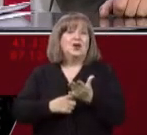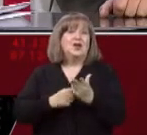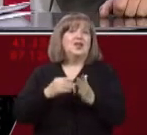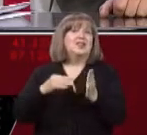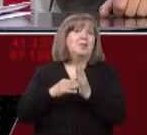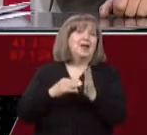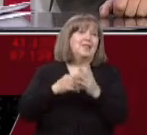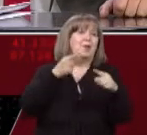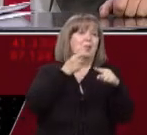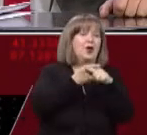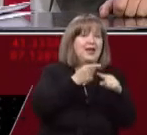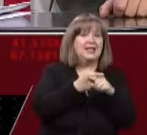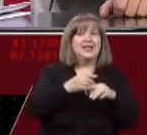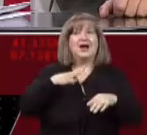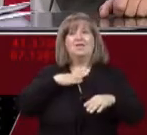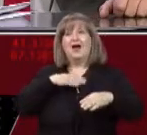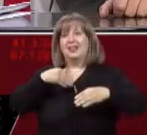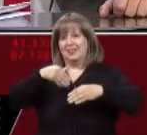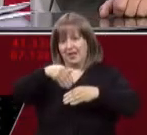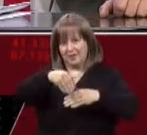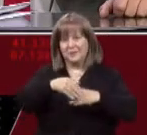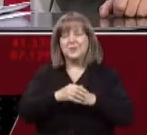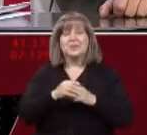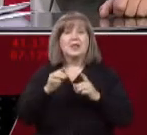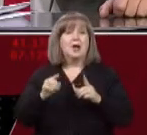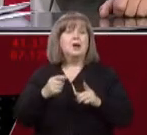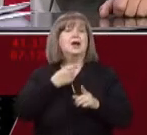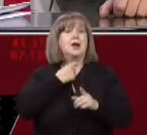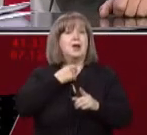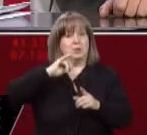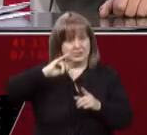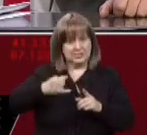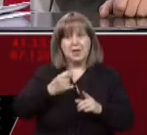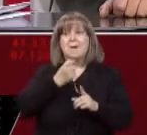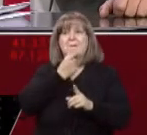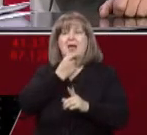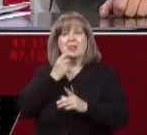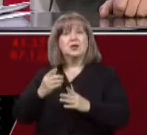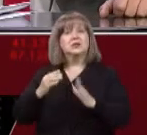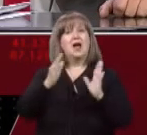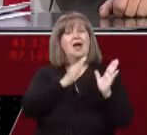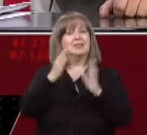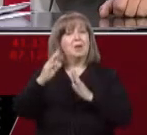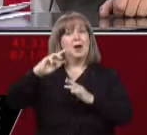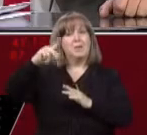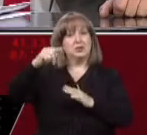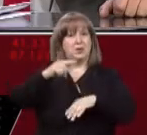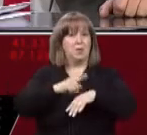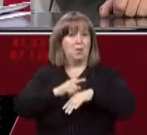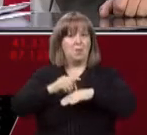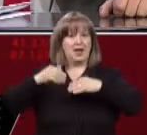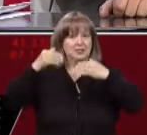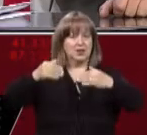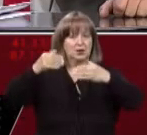contexto político, llegado el momento y demás. Ahora, sí queremos que Mendoza tiene que iniciar una etapa en el próximo tiempo